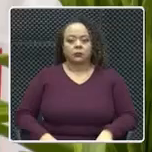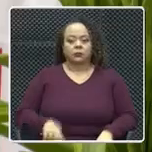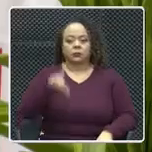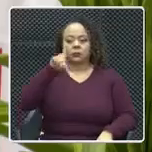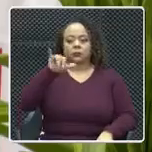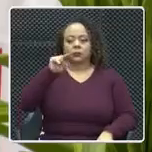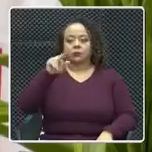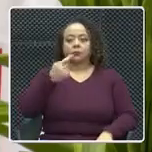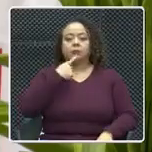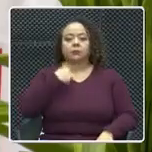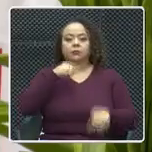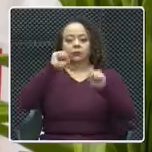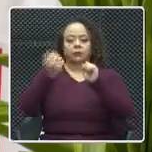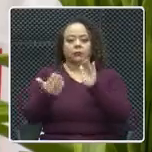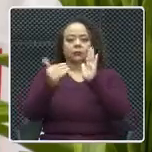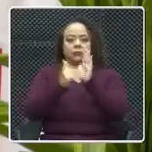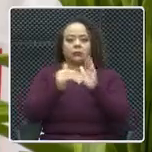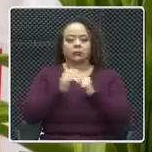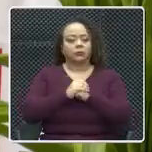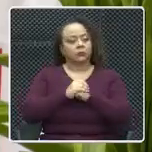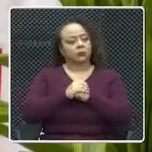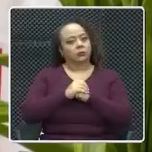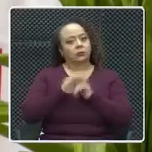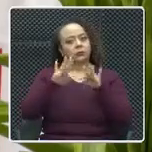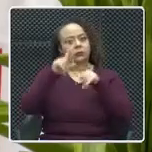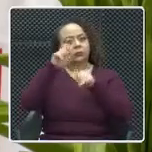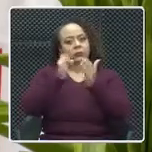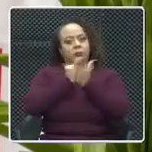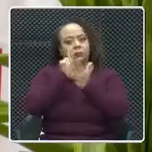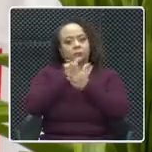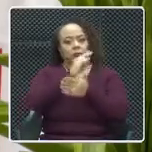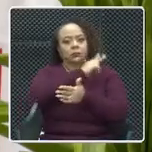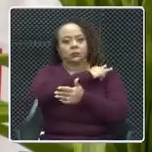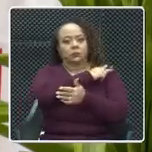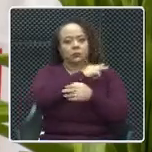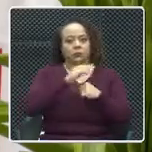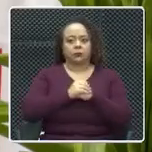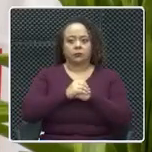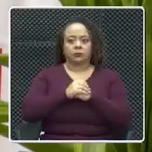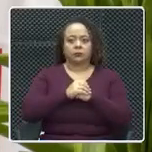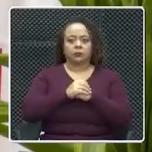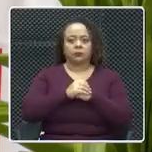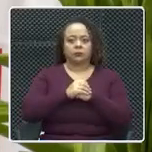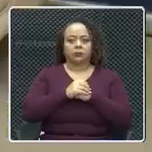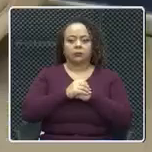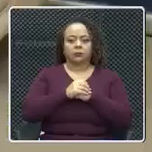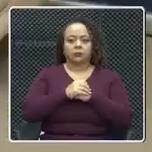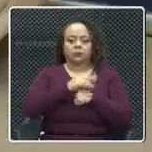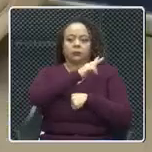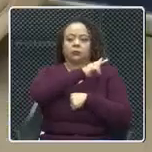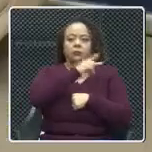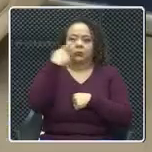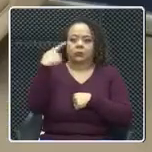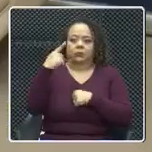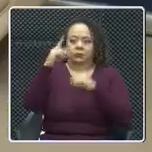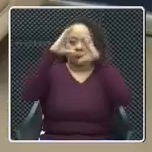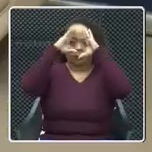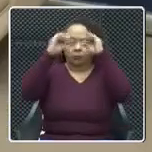Diana nos dice, ¿podría repetir qué es lo que debe investigar el patrono? El riesgo reportado.